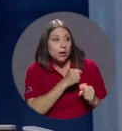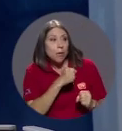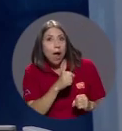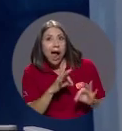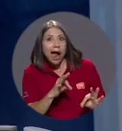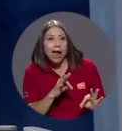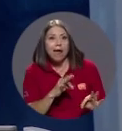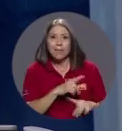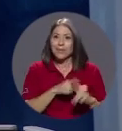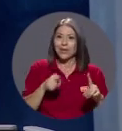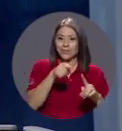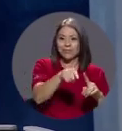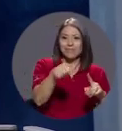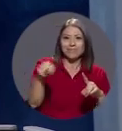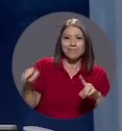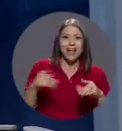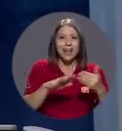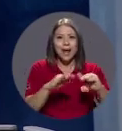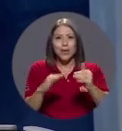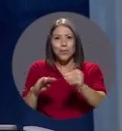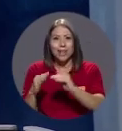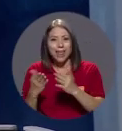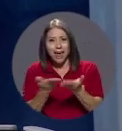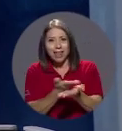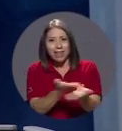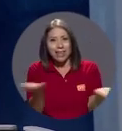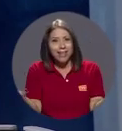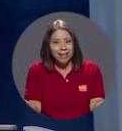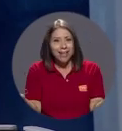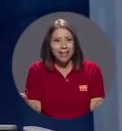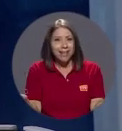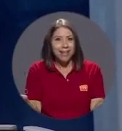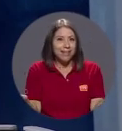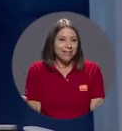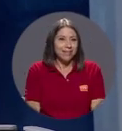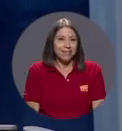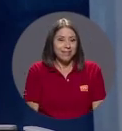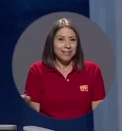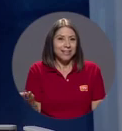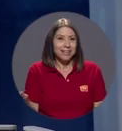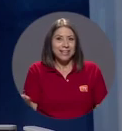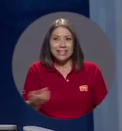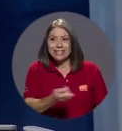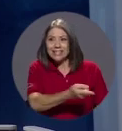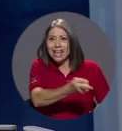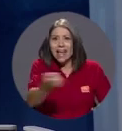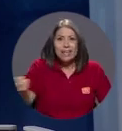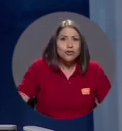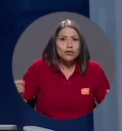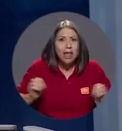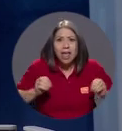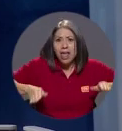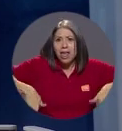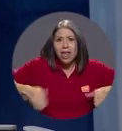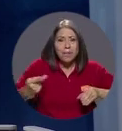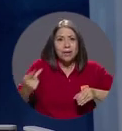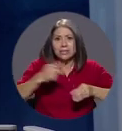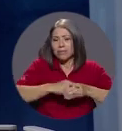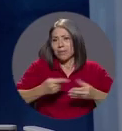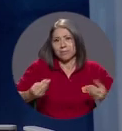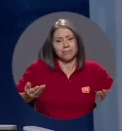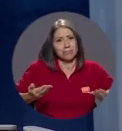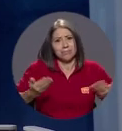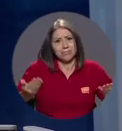gobierno local ejecute. Si en la comunidad, un poco lo que yo les comentaba al inicio, ¿verdad? Hay escasa participación